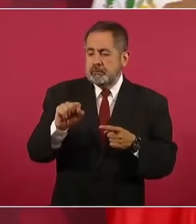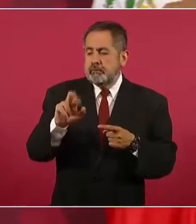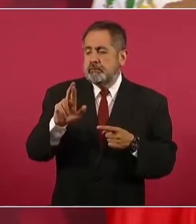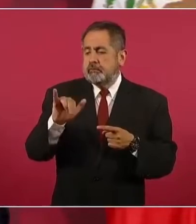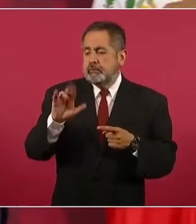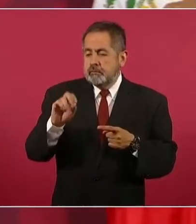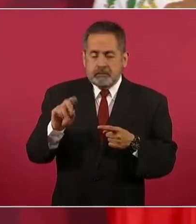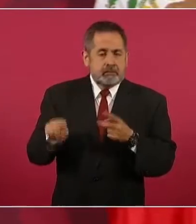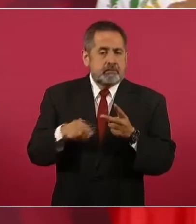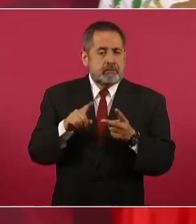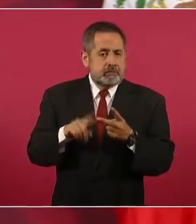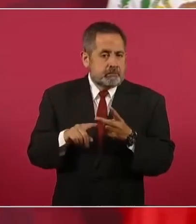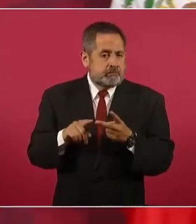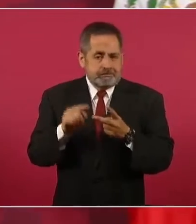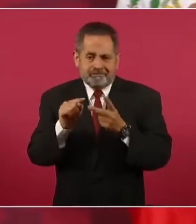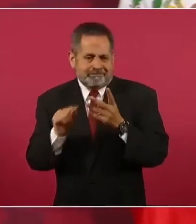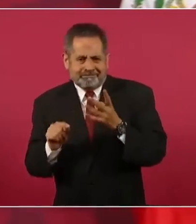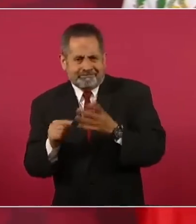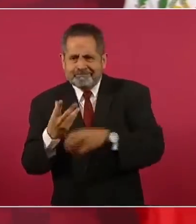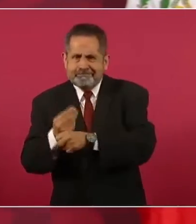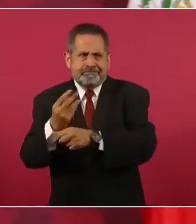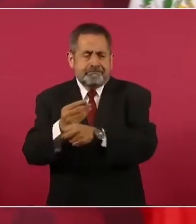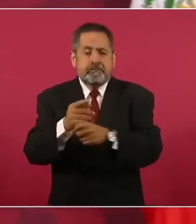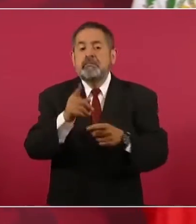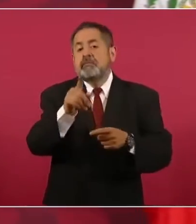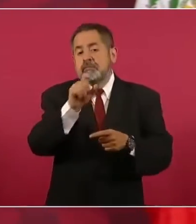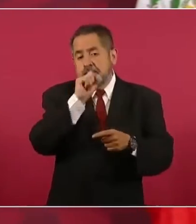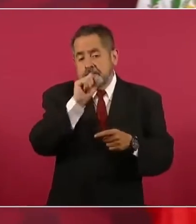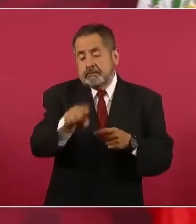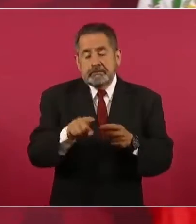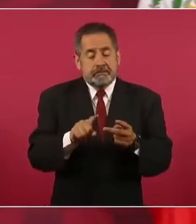resolver el problema de